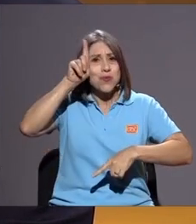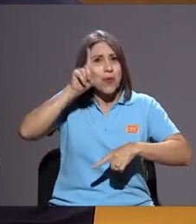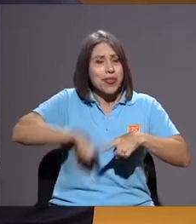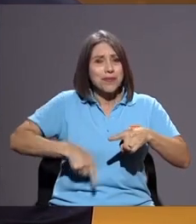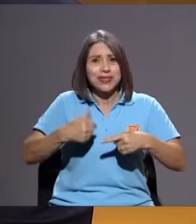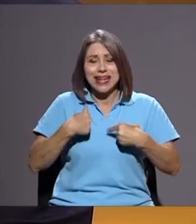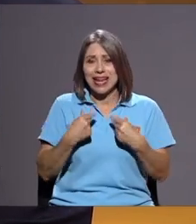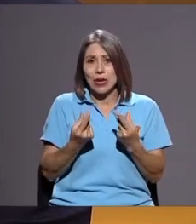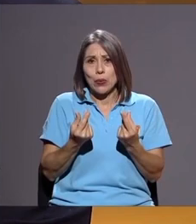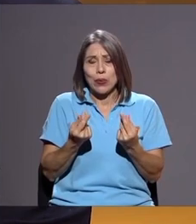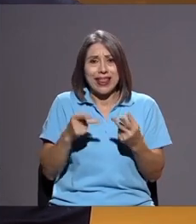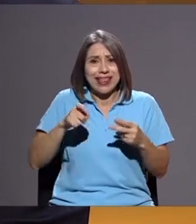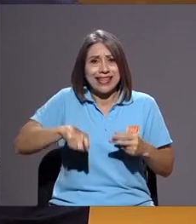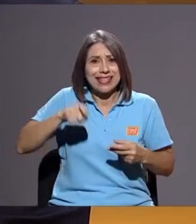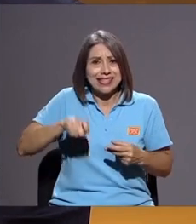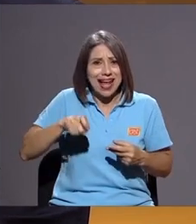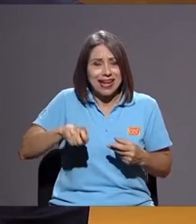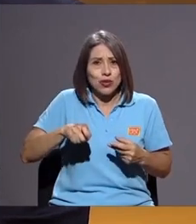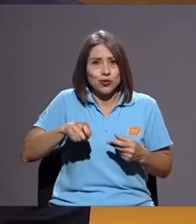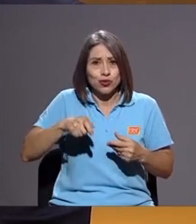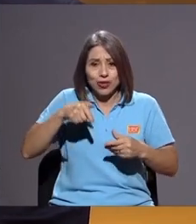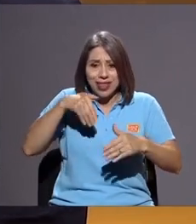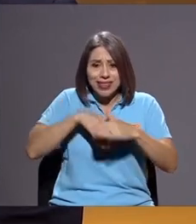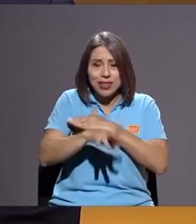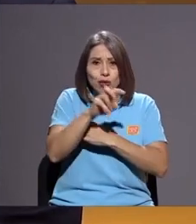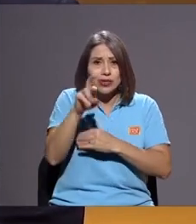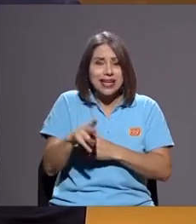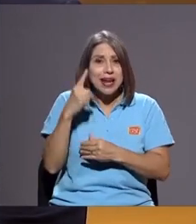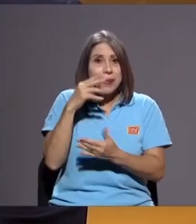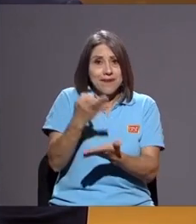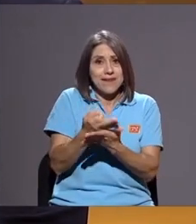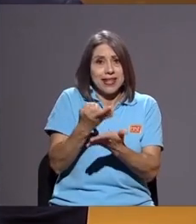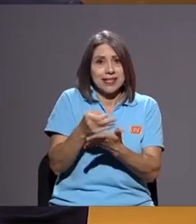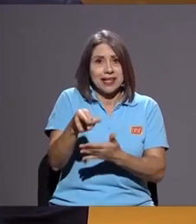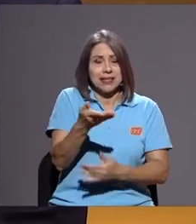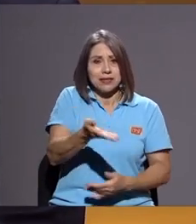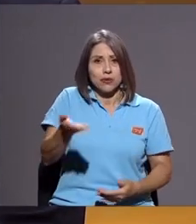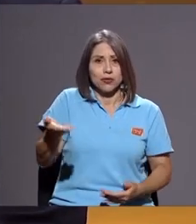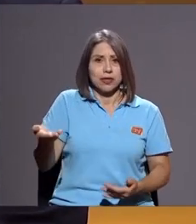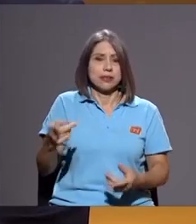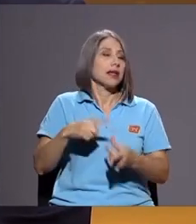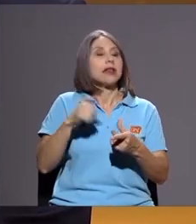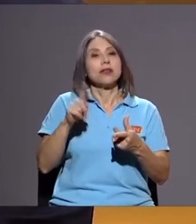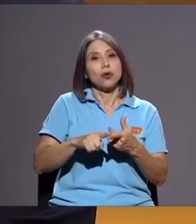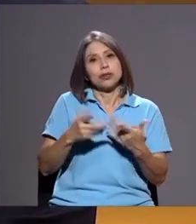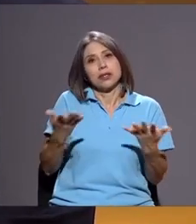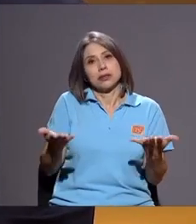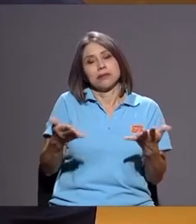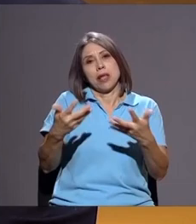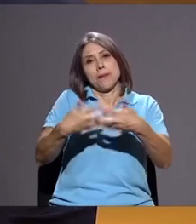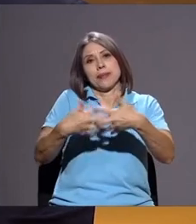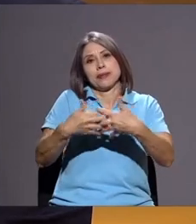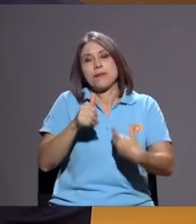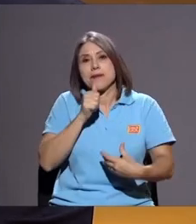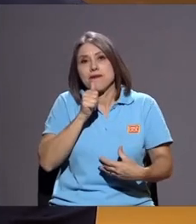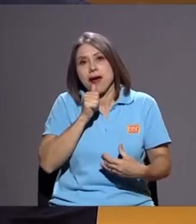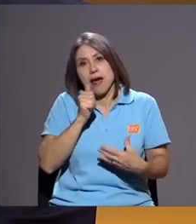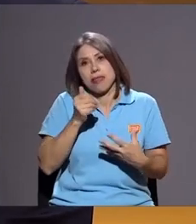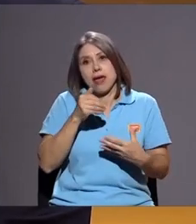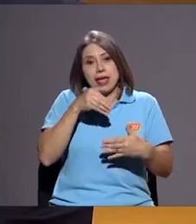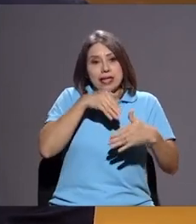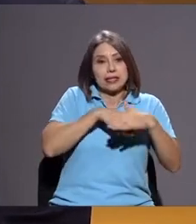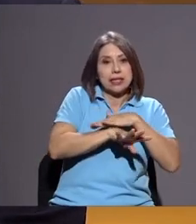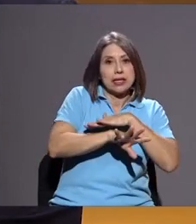necesarios internamente para poder financiar esas cosas entonces bueno el sector privado puede ser privado interno del sector